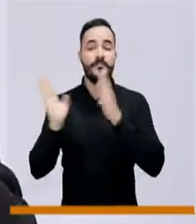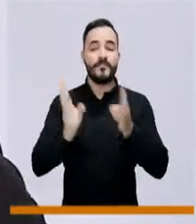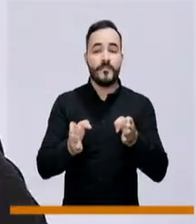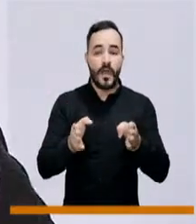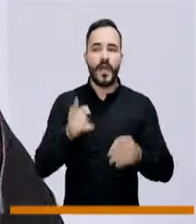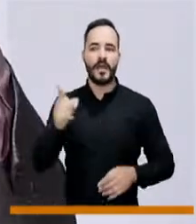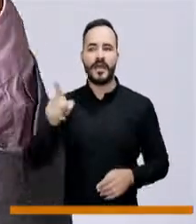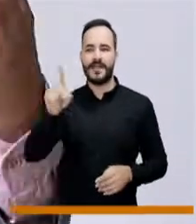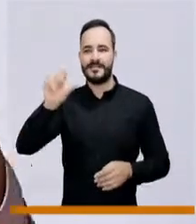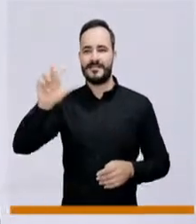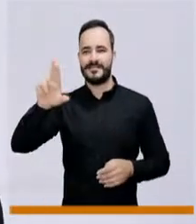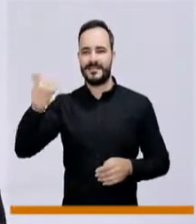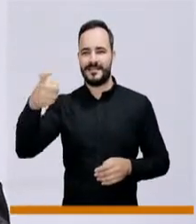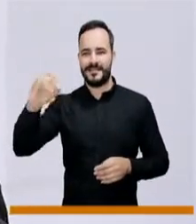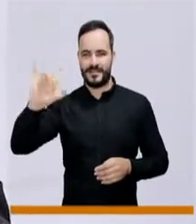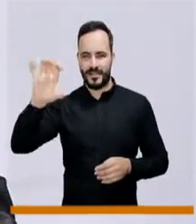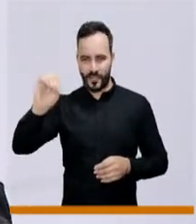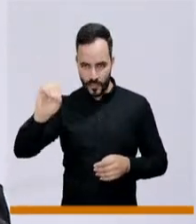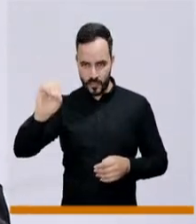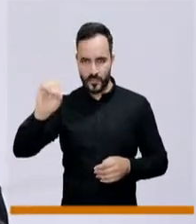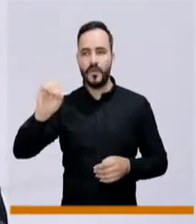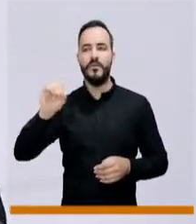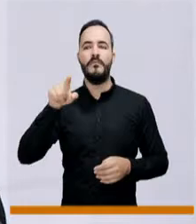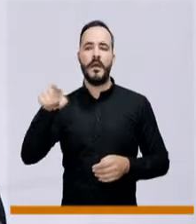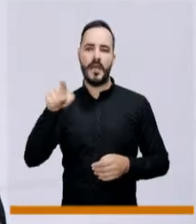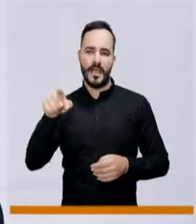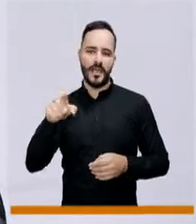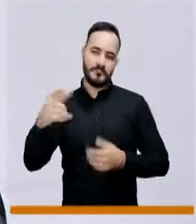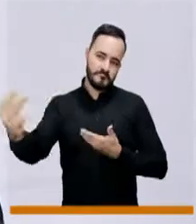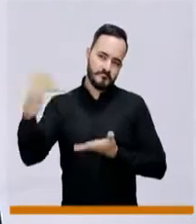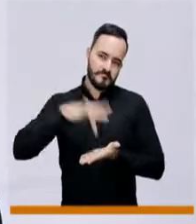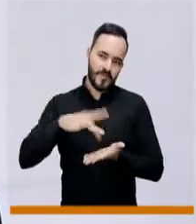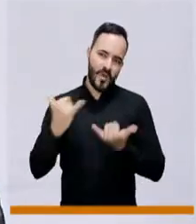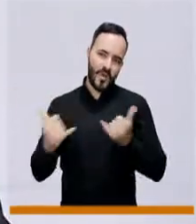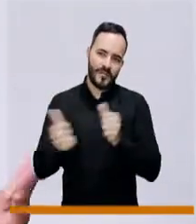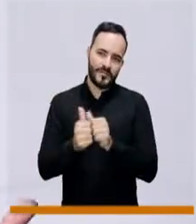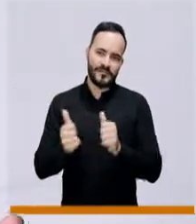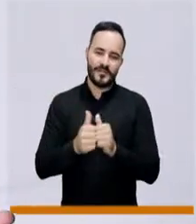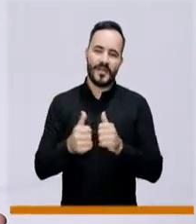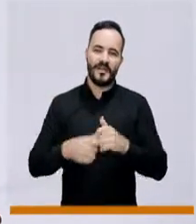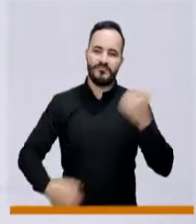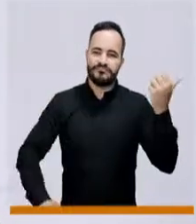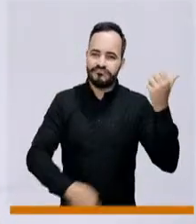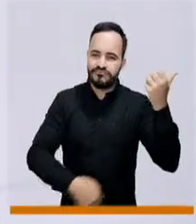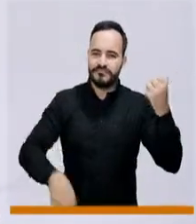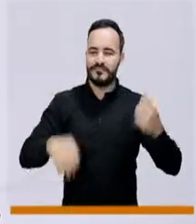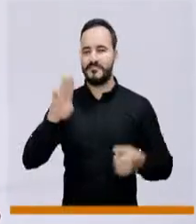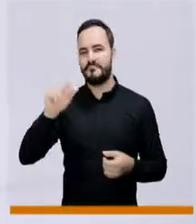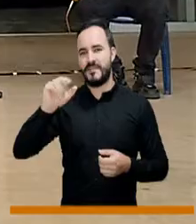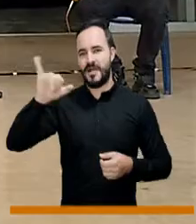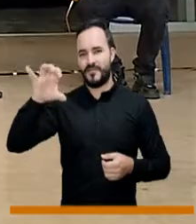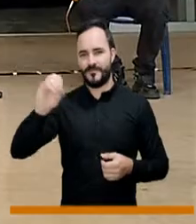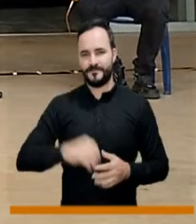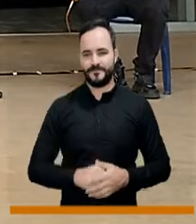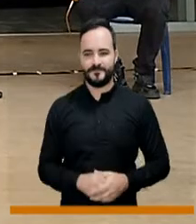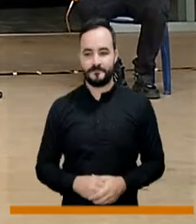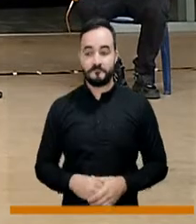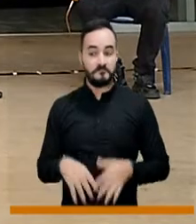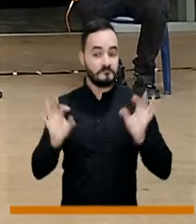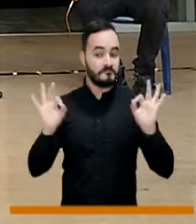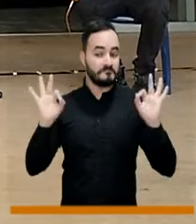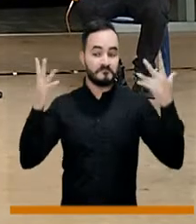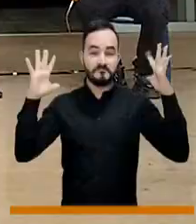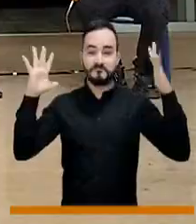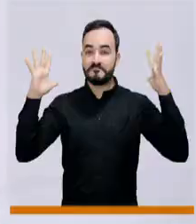de imaginar la transformación del mundo y por lo tanto la comunicación. Y este programa es una muestra de ello, debe ser